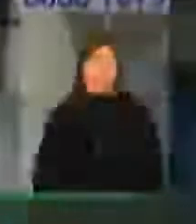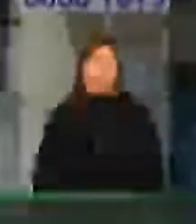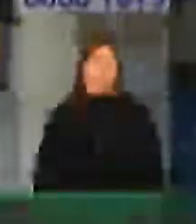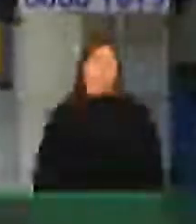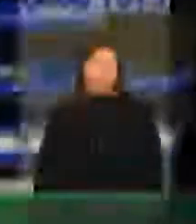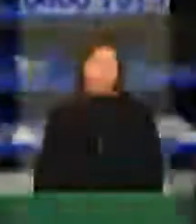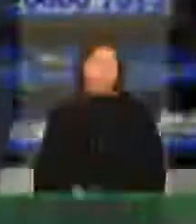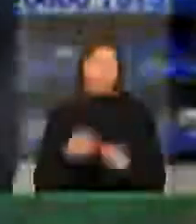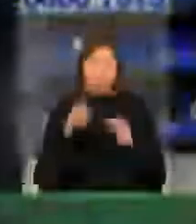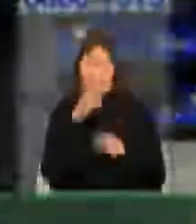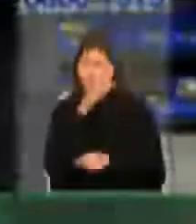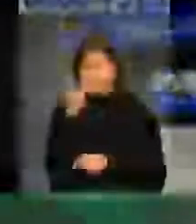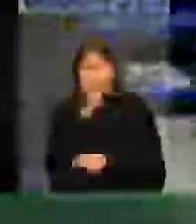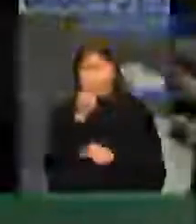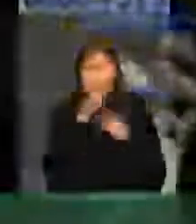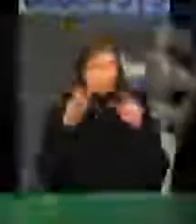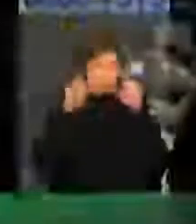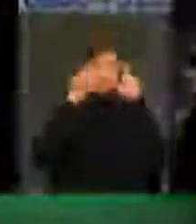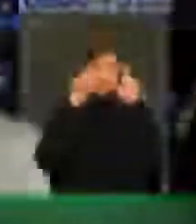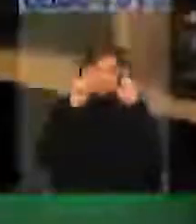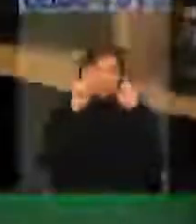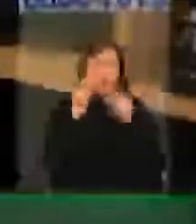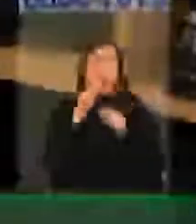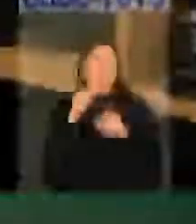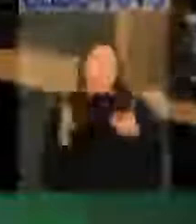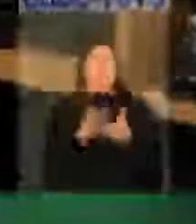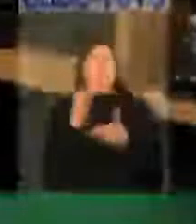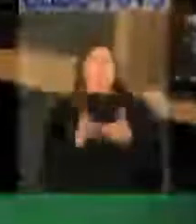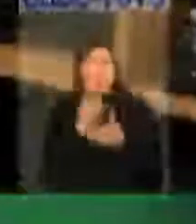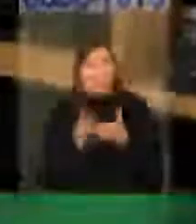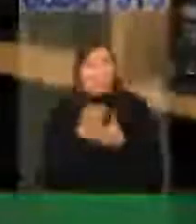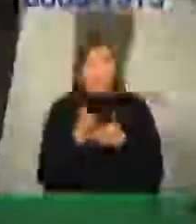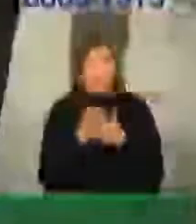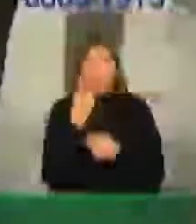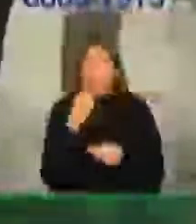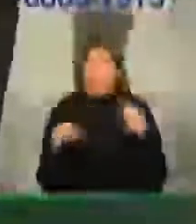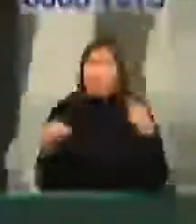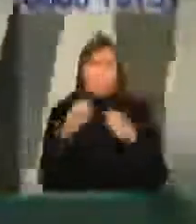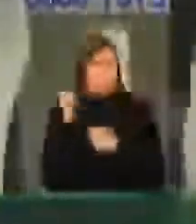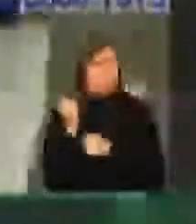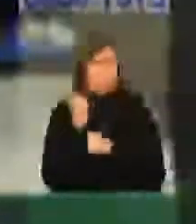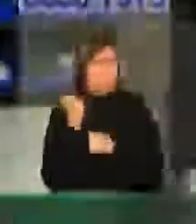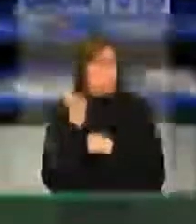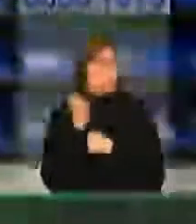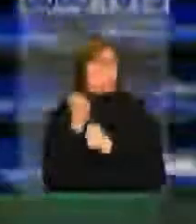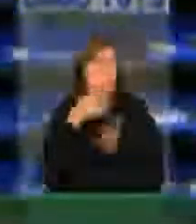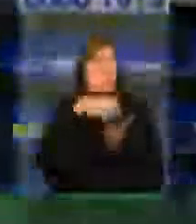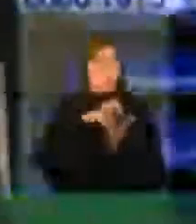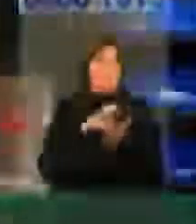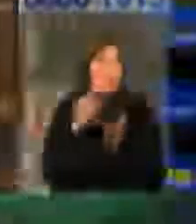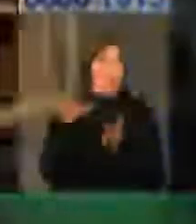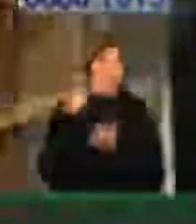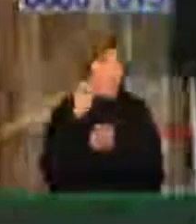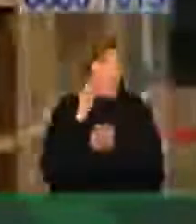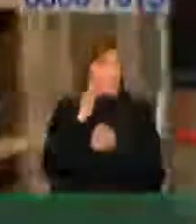Grúas, cámaras, lentes, equipamiento de postproducción, estudios, elementos clave para el sector audiovisual que desde hace